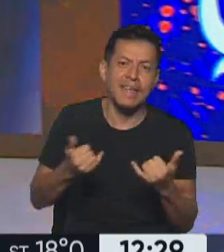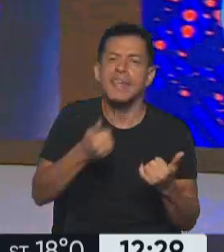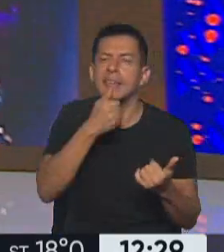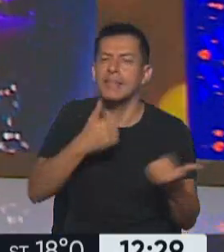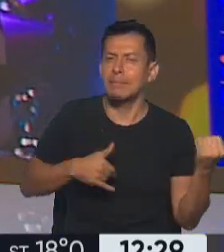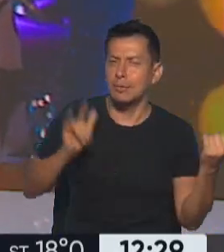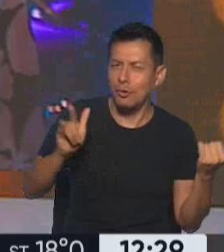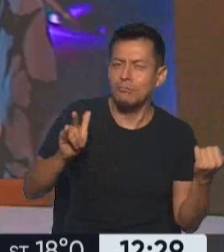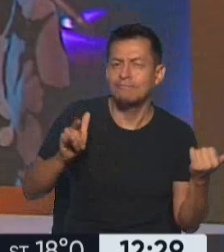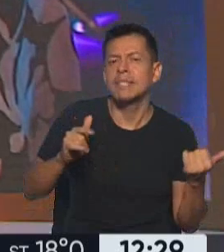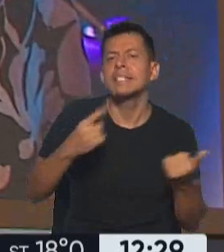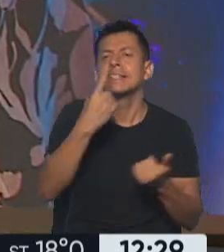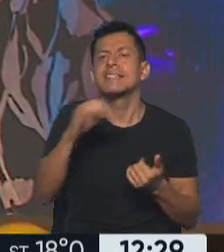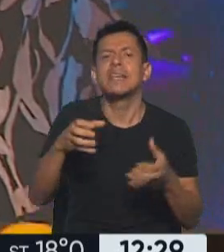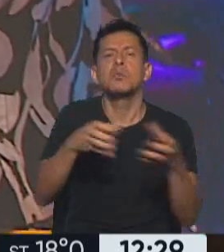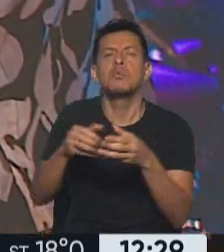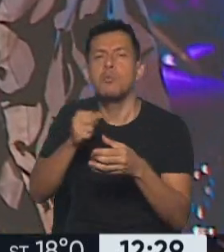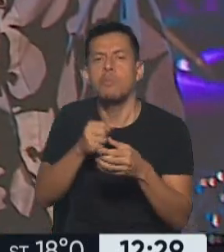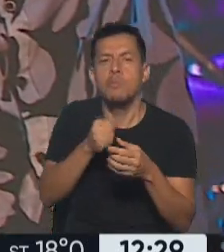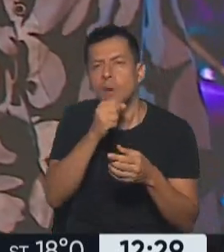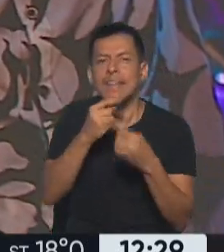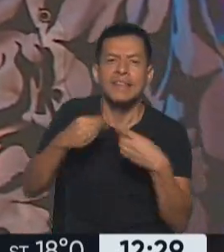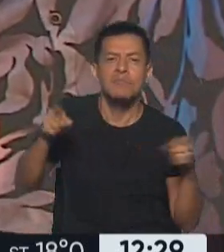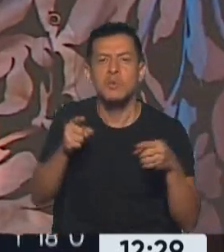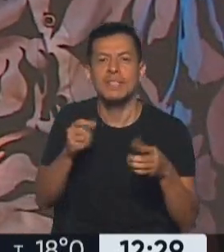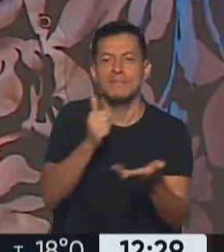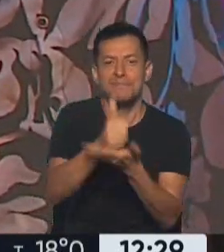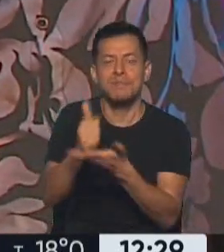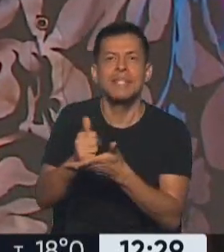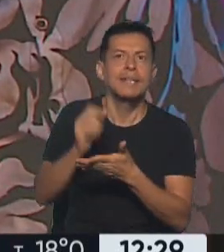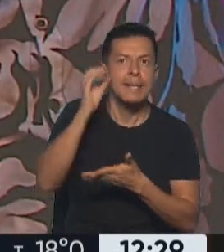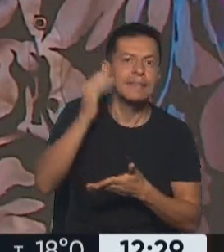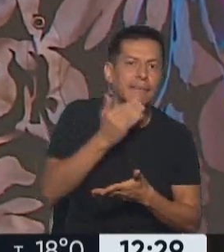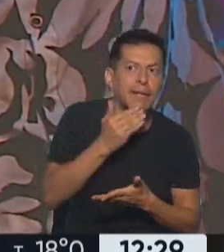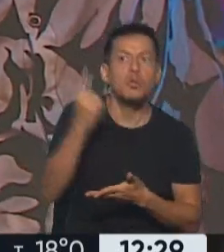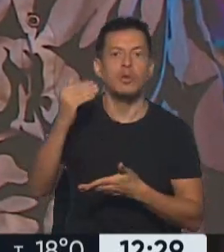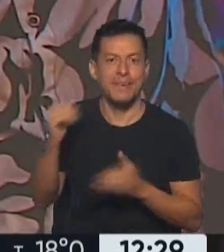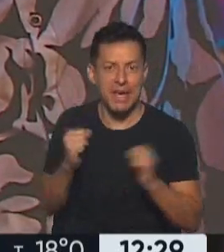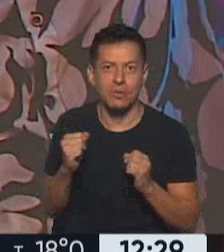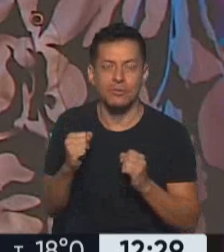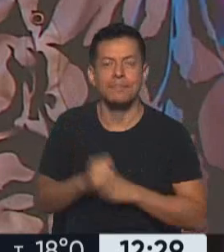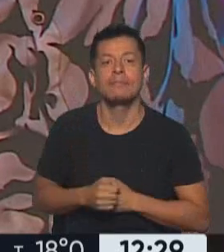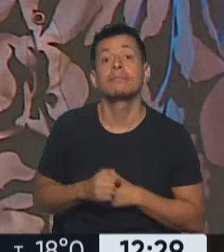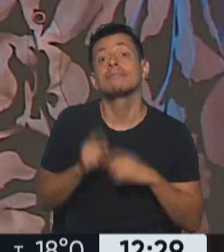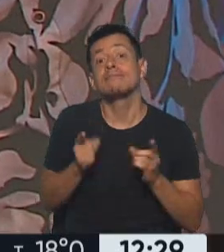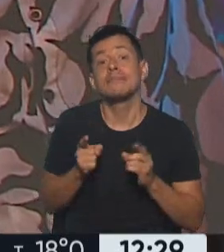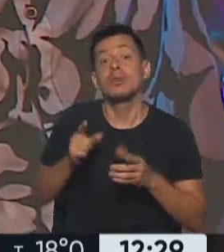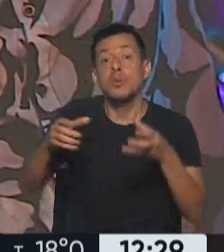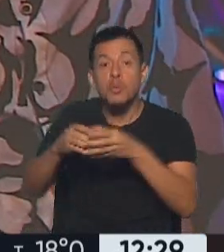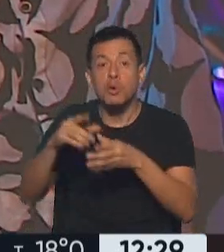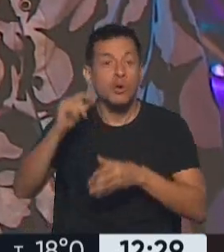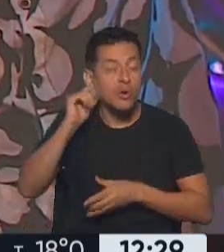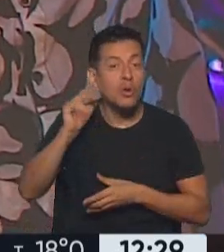que tendrá más de 100 bandas participando los próximos 30 de abril y 1 de mayo, entre otras cosas, la llegada de Gorillaz,